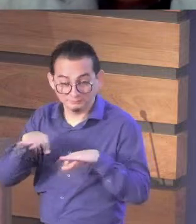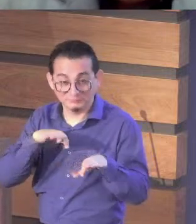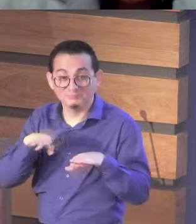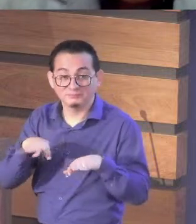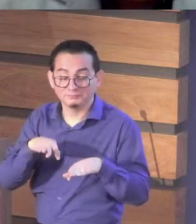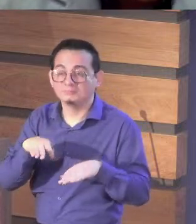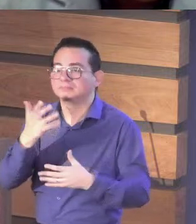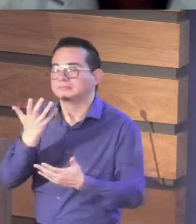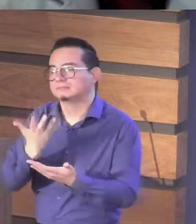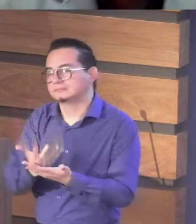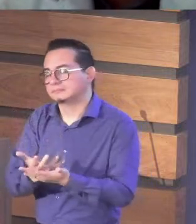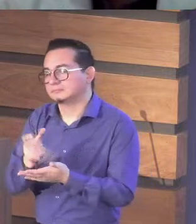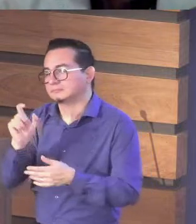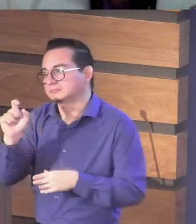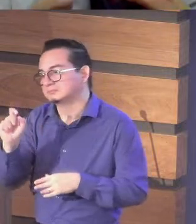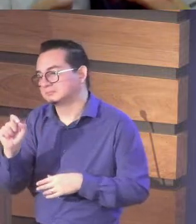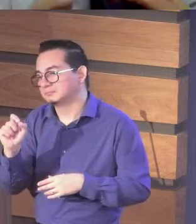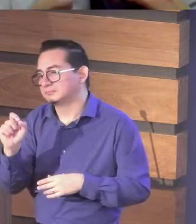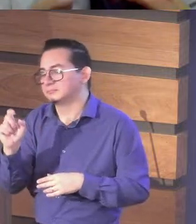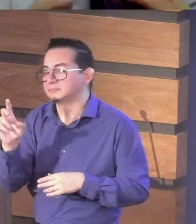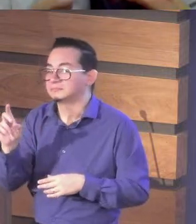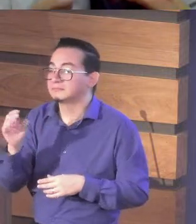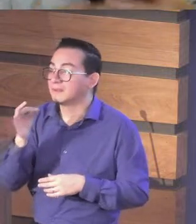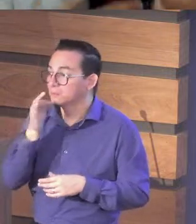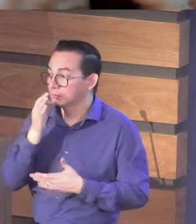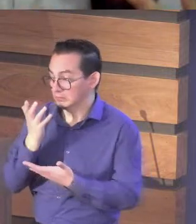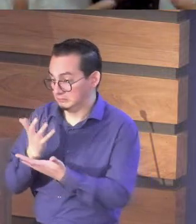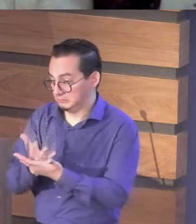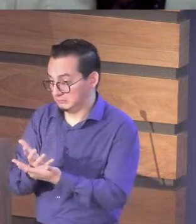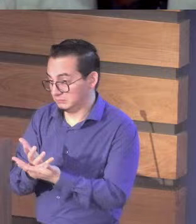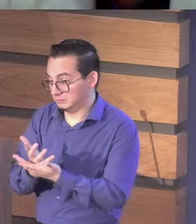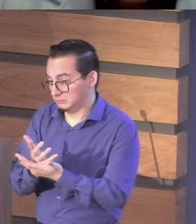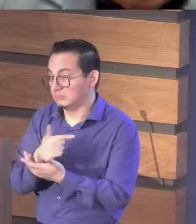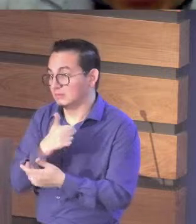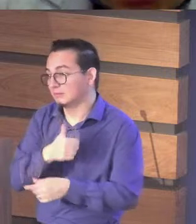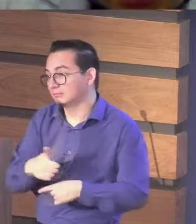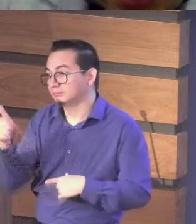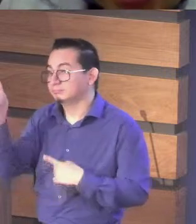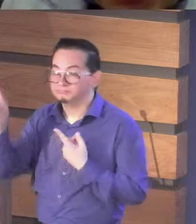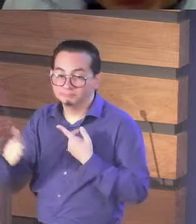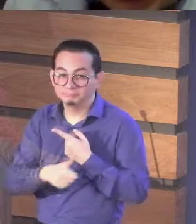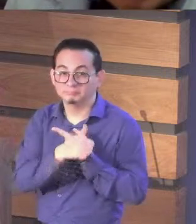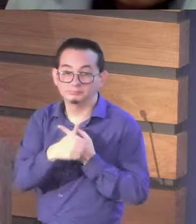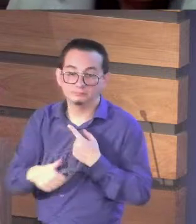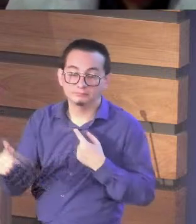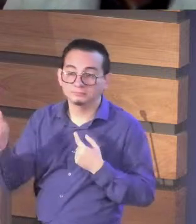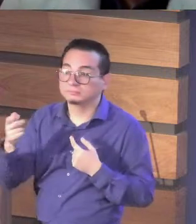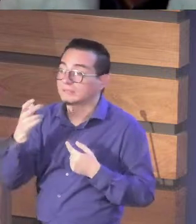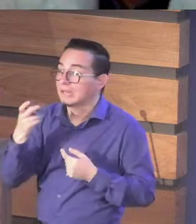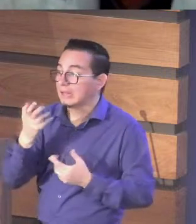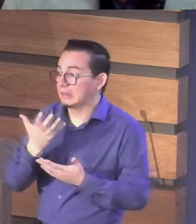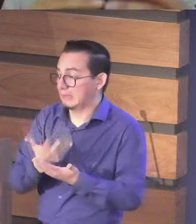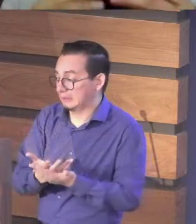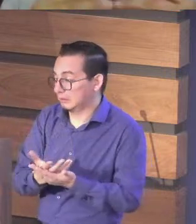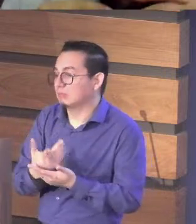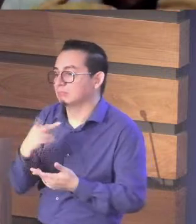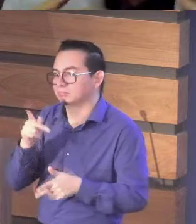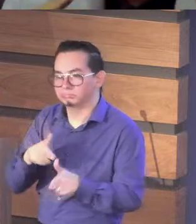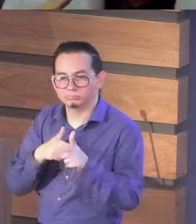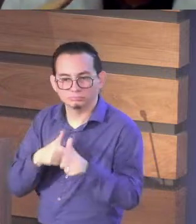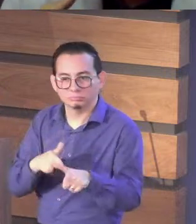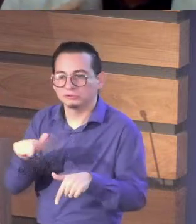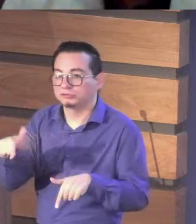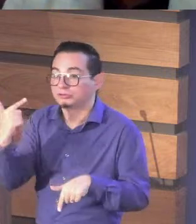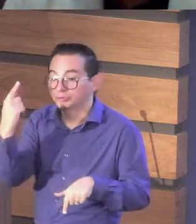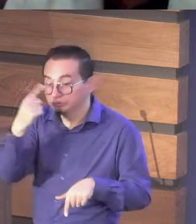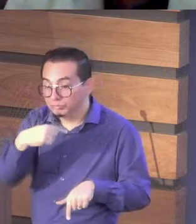30 minutos en cada recorrido. Sin embargo, esa situación,